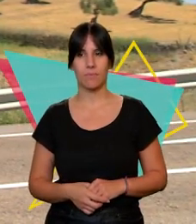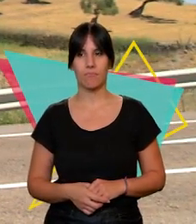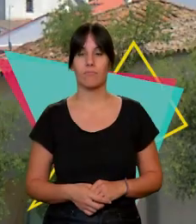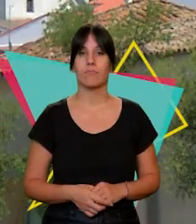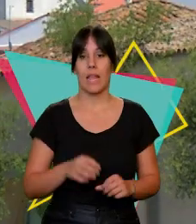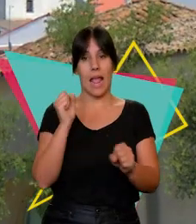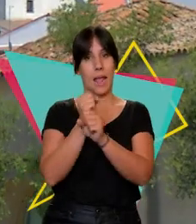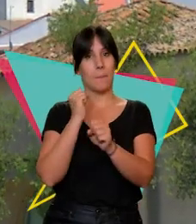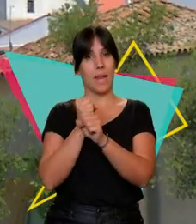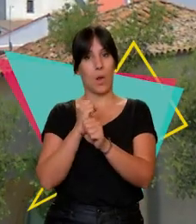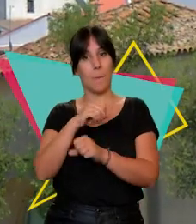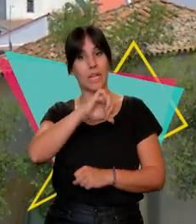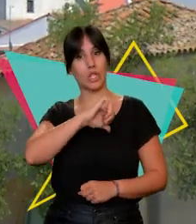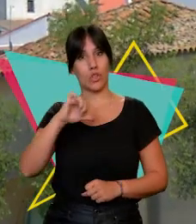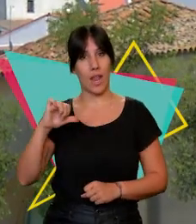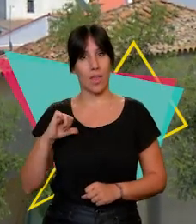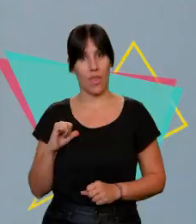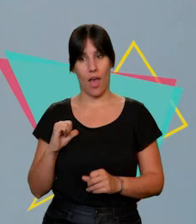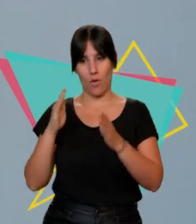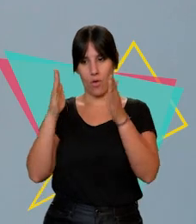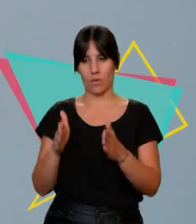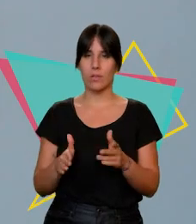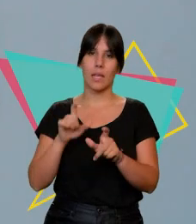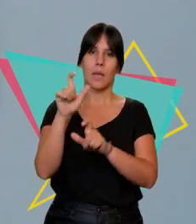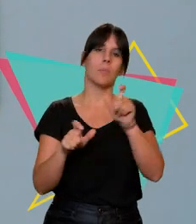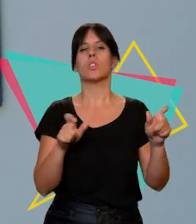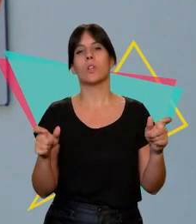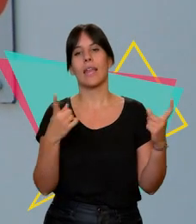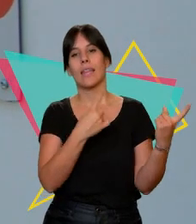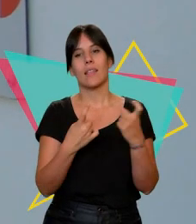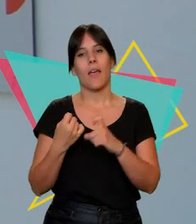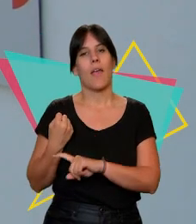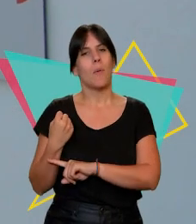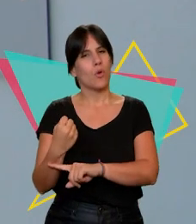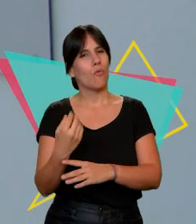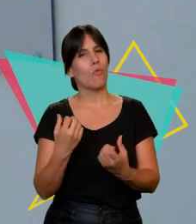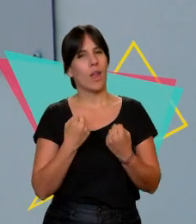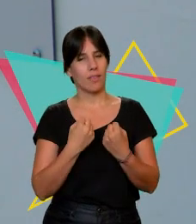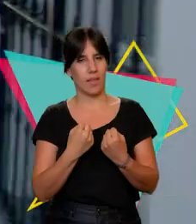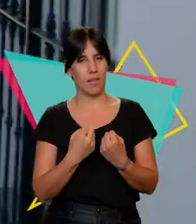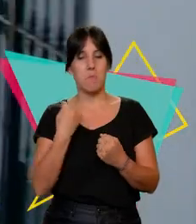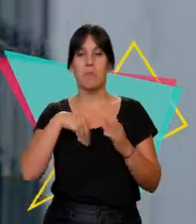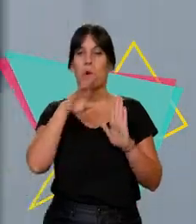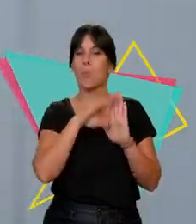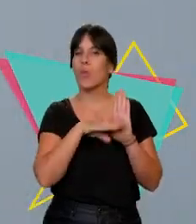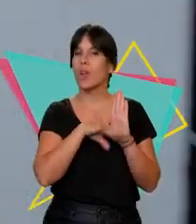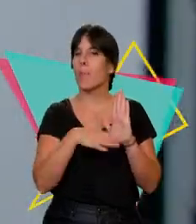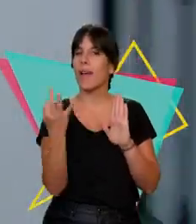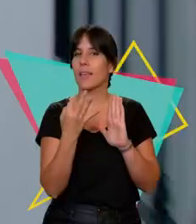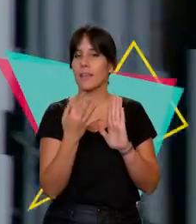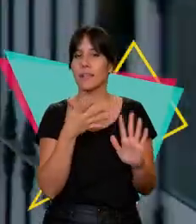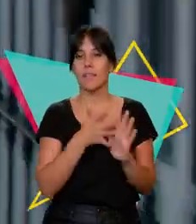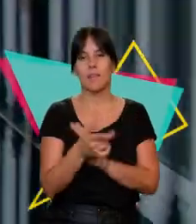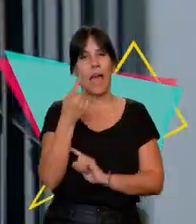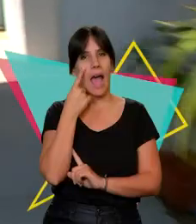El empleo personalizado, en este caso, va dirigido a personas con grandes necesidades de apoyo. Es un programa que lo que se basa en